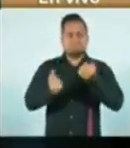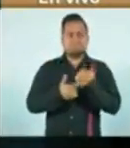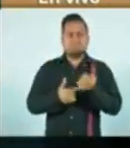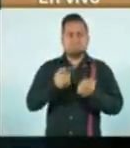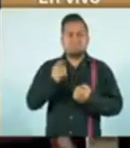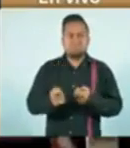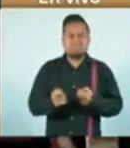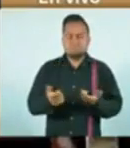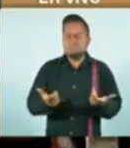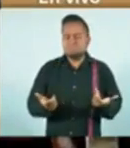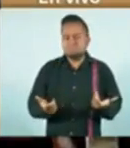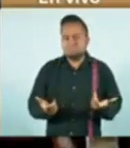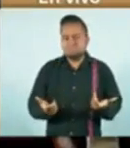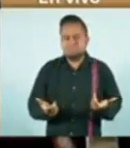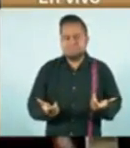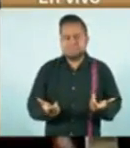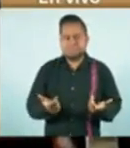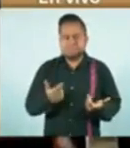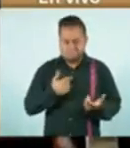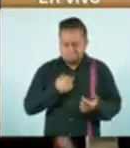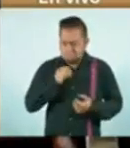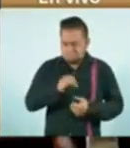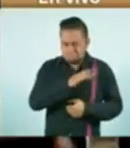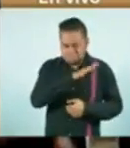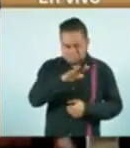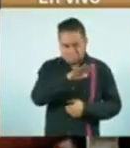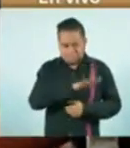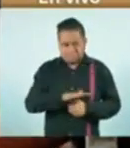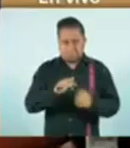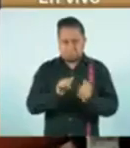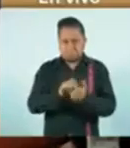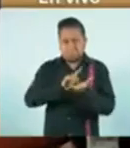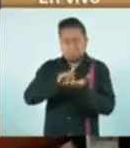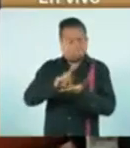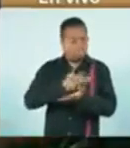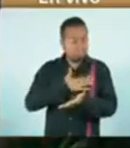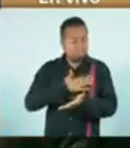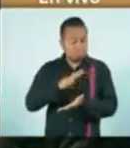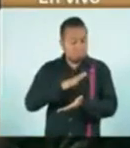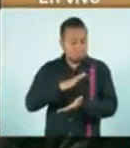algo ilegal, pero algo que está como en un derecho, ¿no?